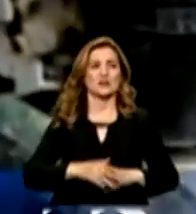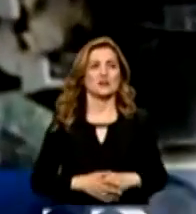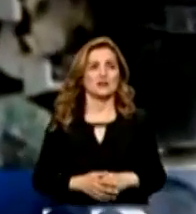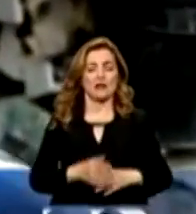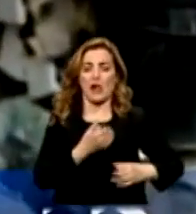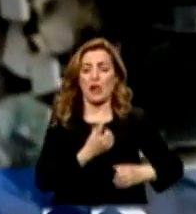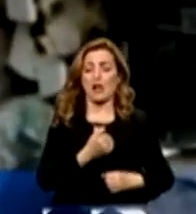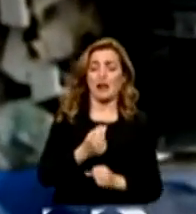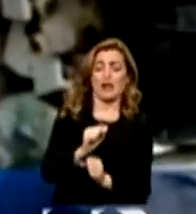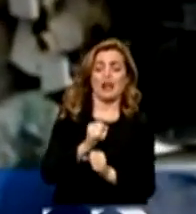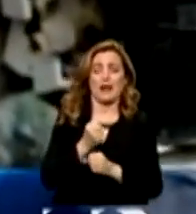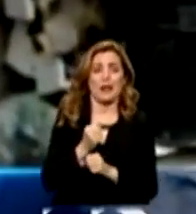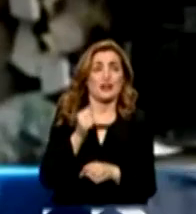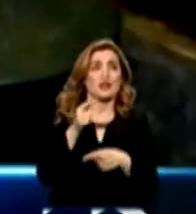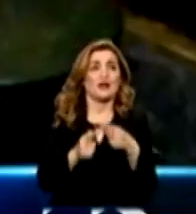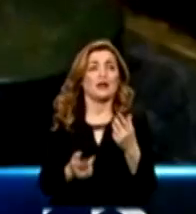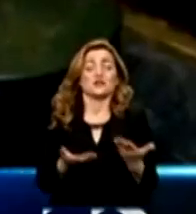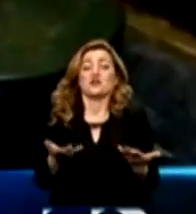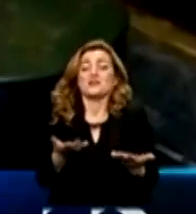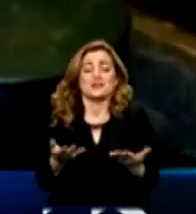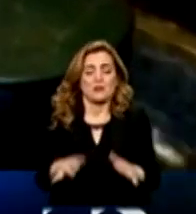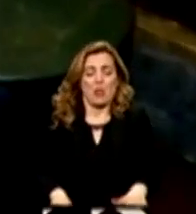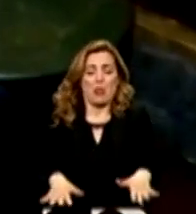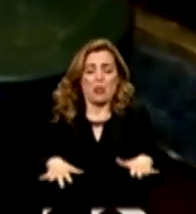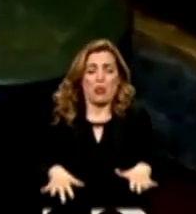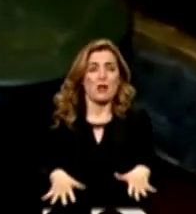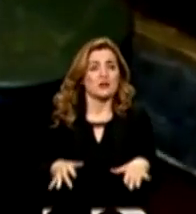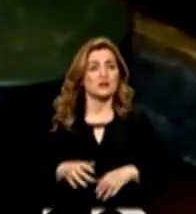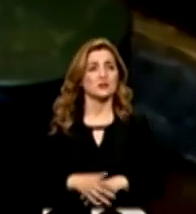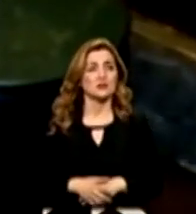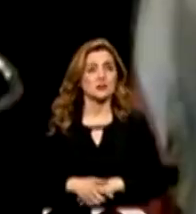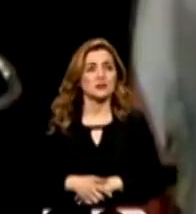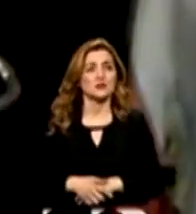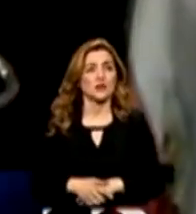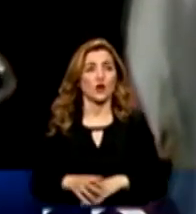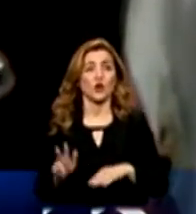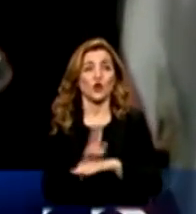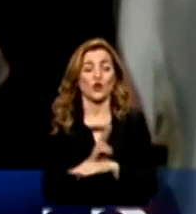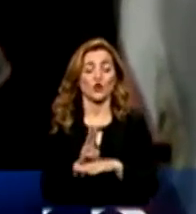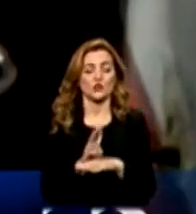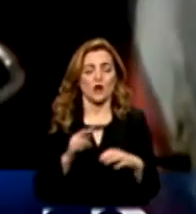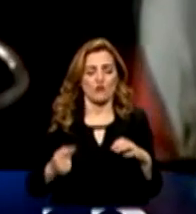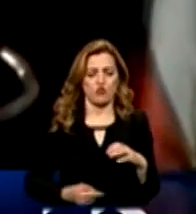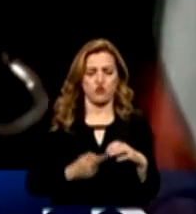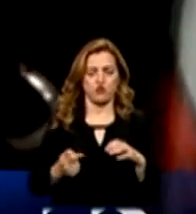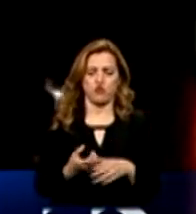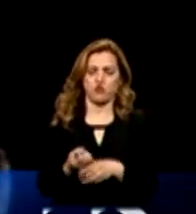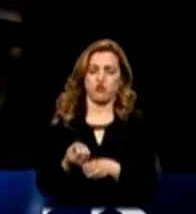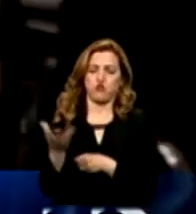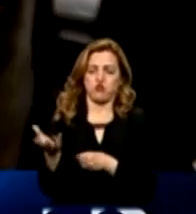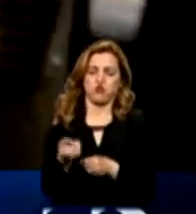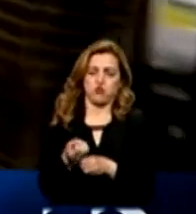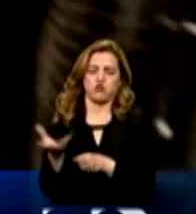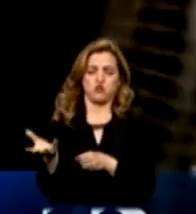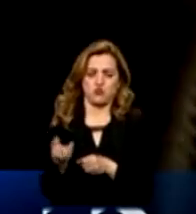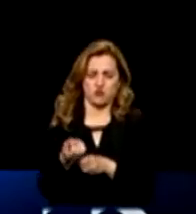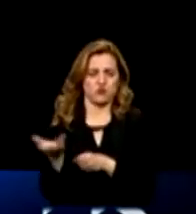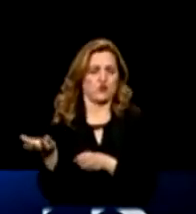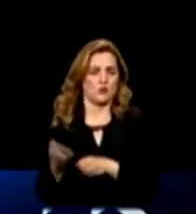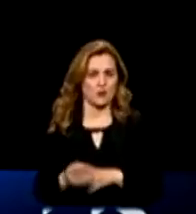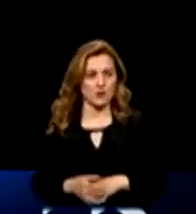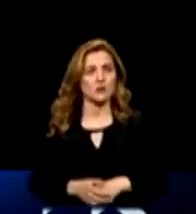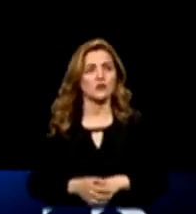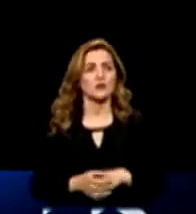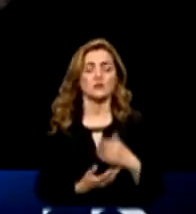está el agua aquí en posada. Para contrarrestar la situación utilizan bombas para retirar el agua, además